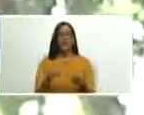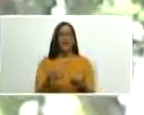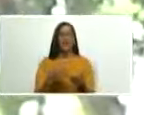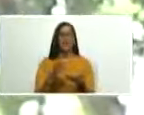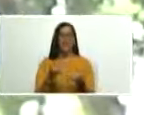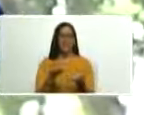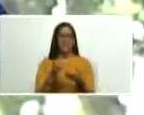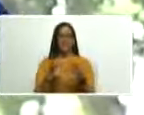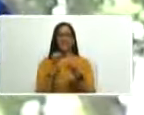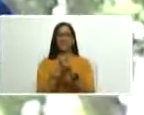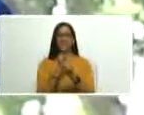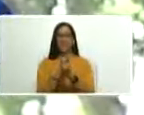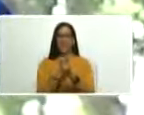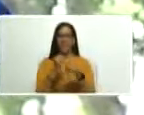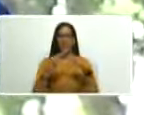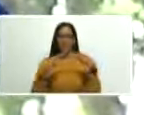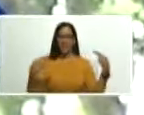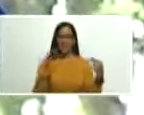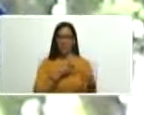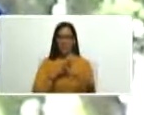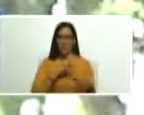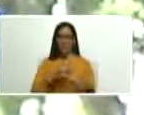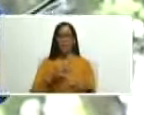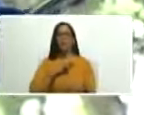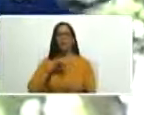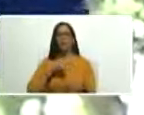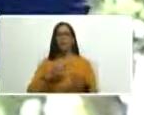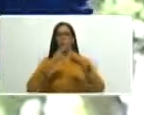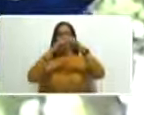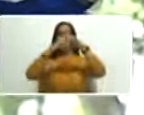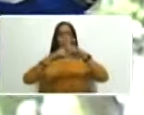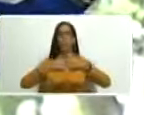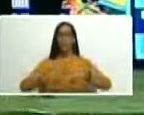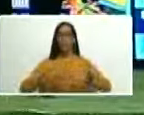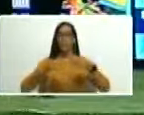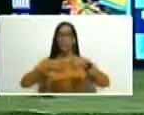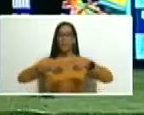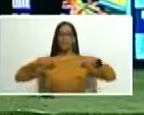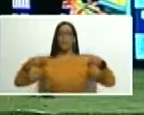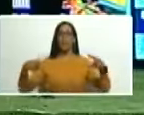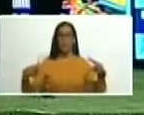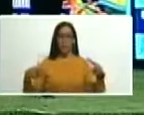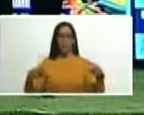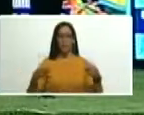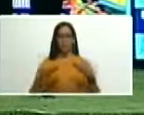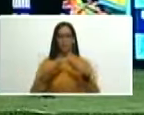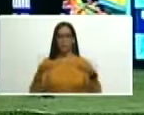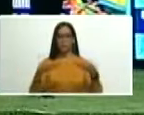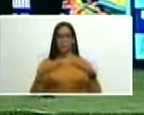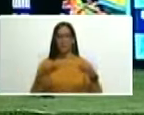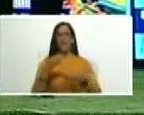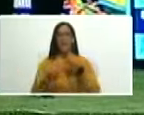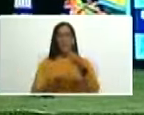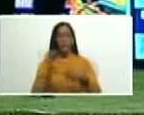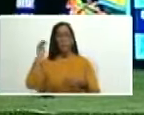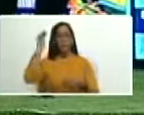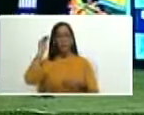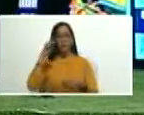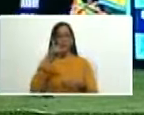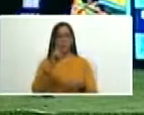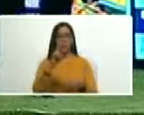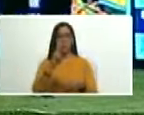digital en mis redes sociales para que nosotros multipliquemos este cuadernillo. hecho por una maestra, Dubrasca,